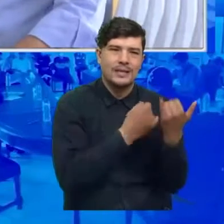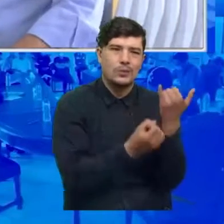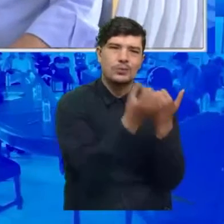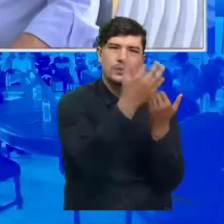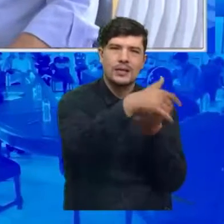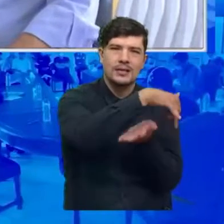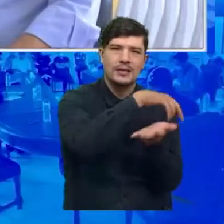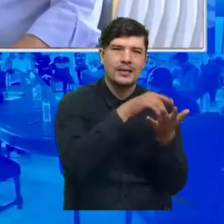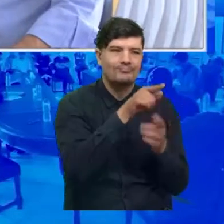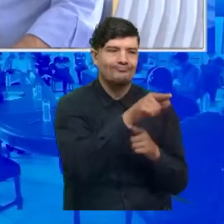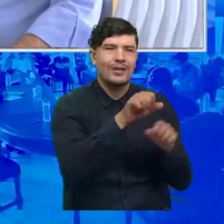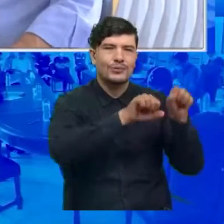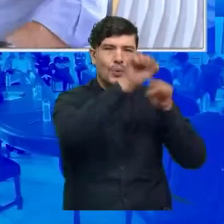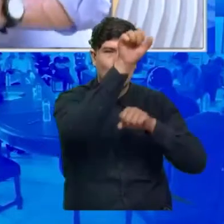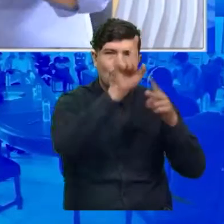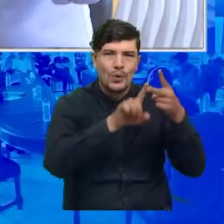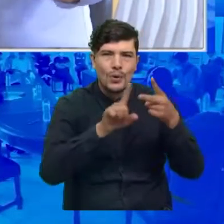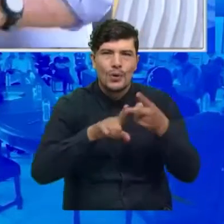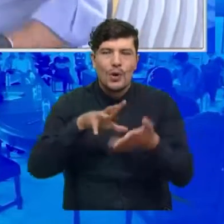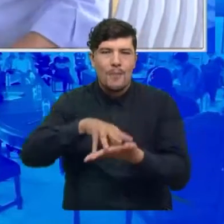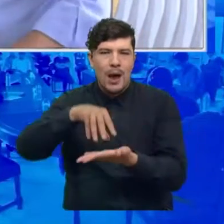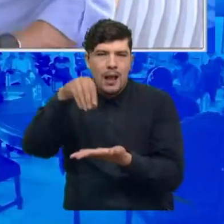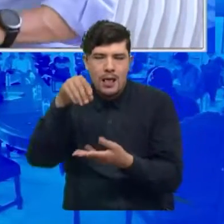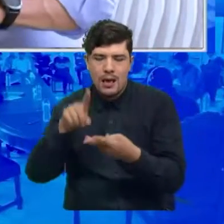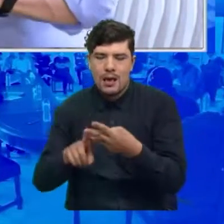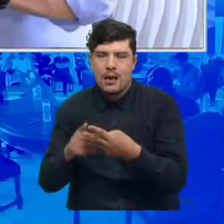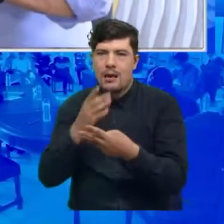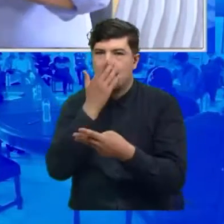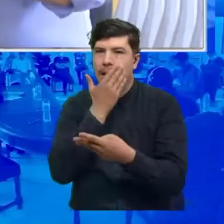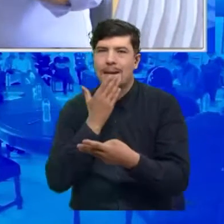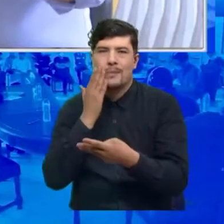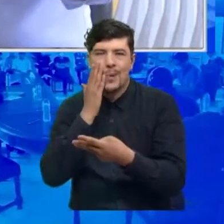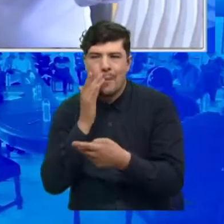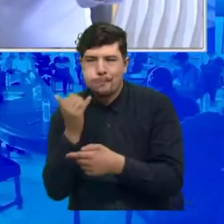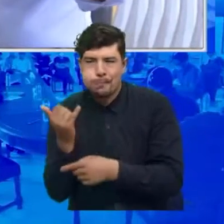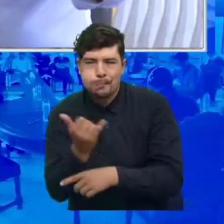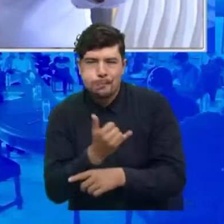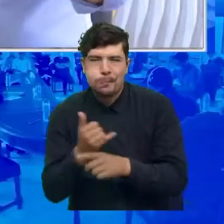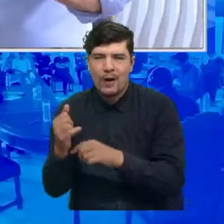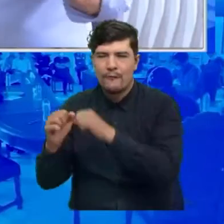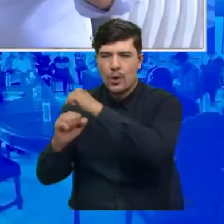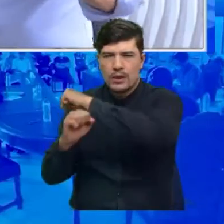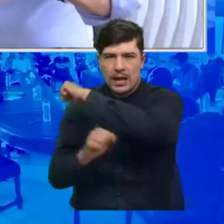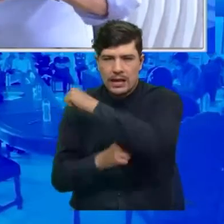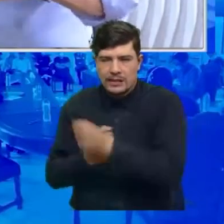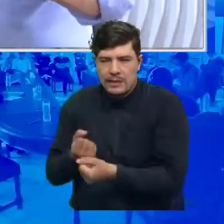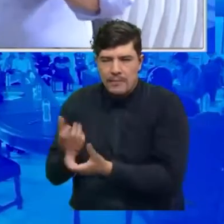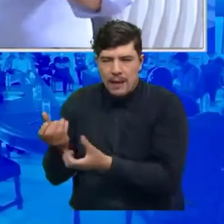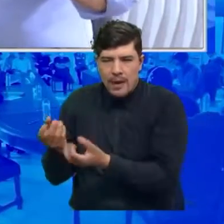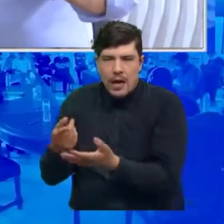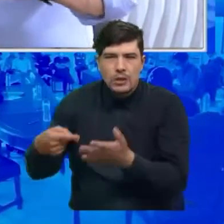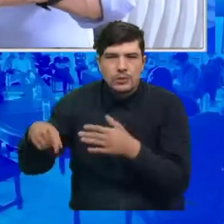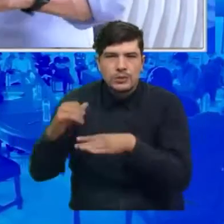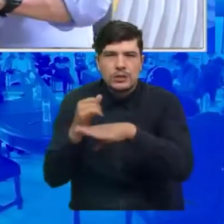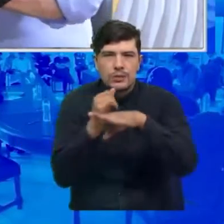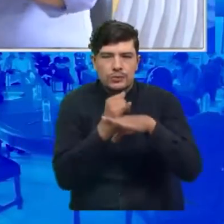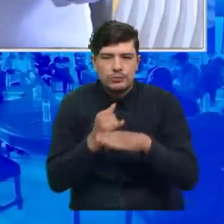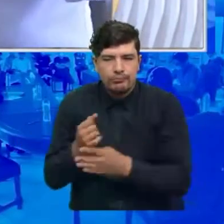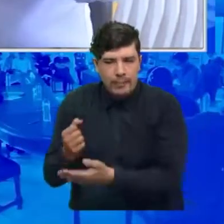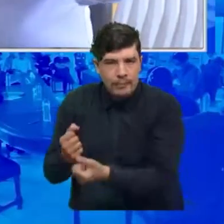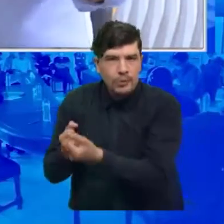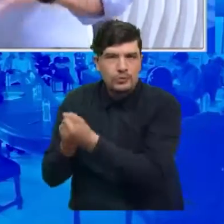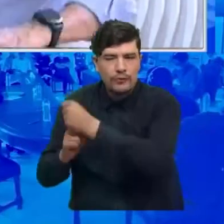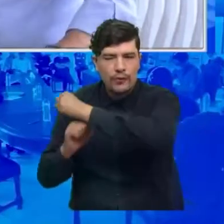de la sede del socorro de málaga de barbosa es precisamente para que cada día se fortalezcan estas instituciones desde lo regional